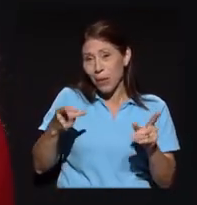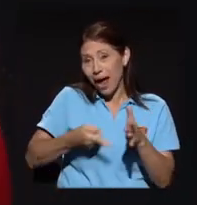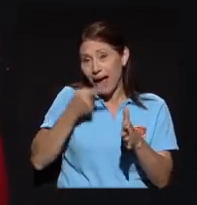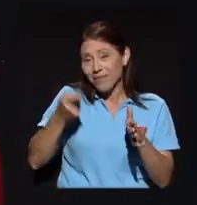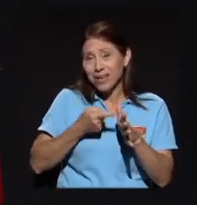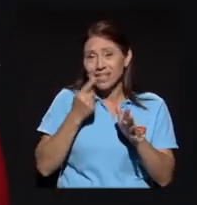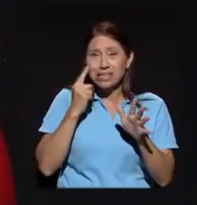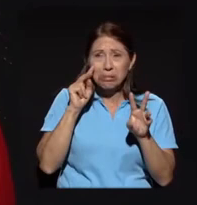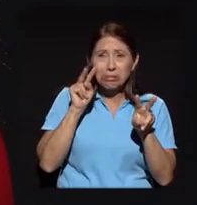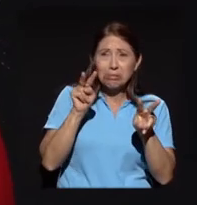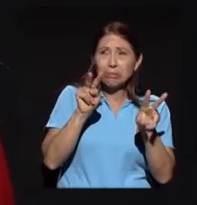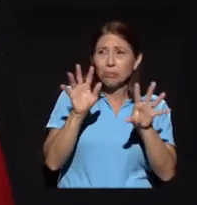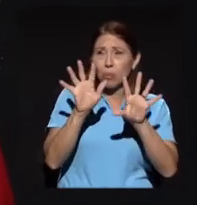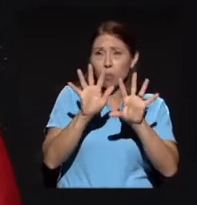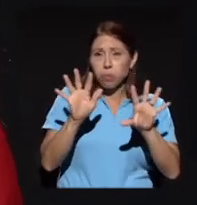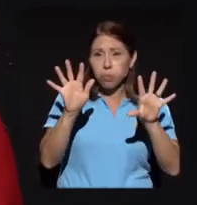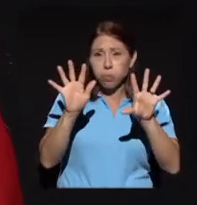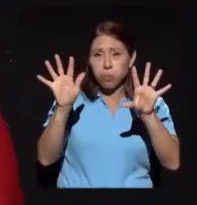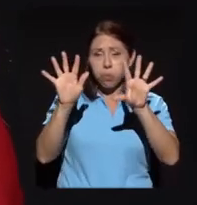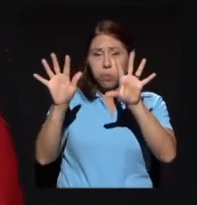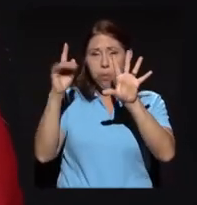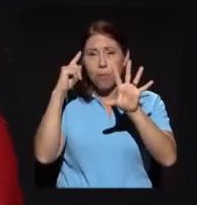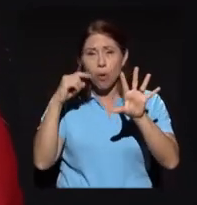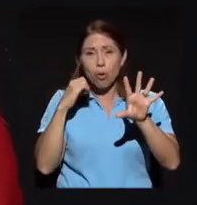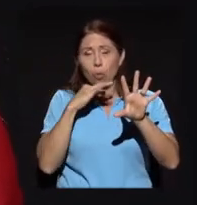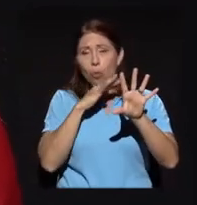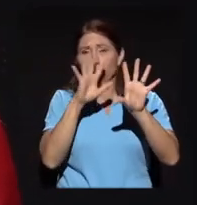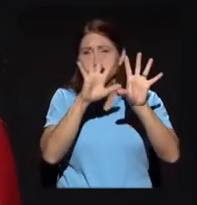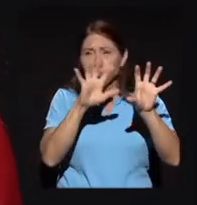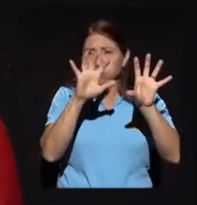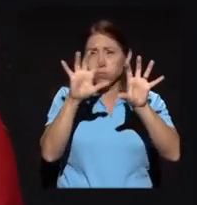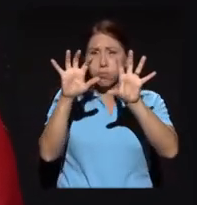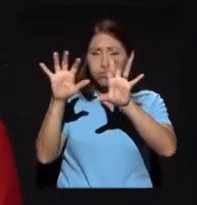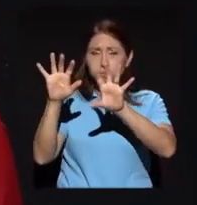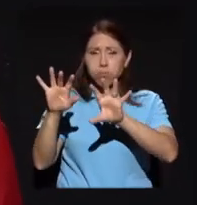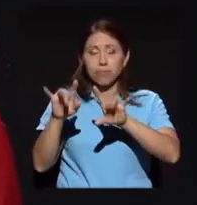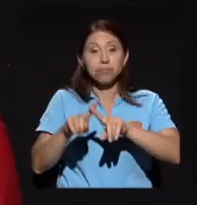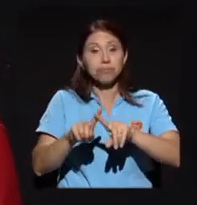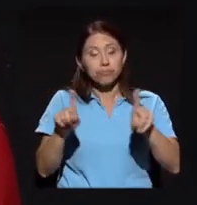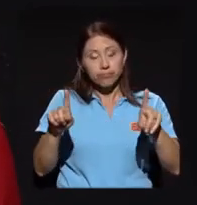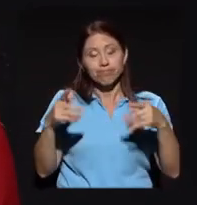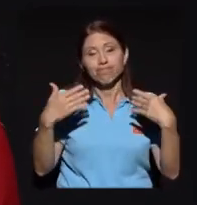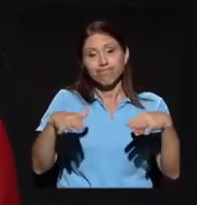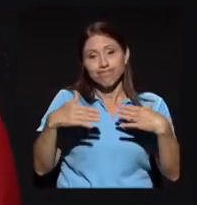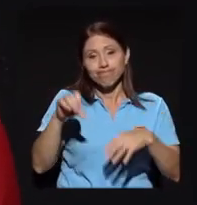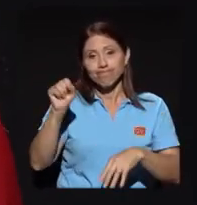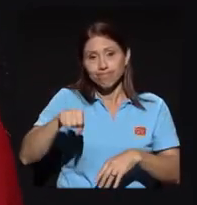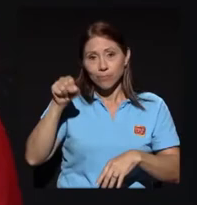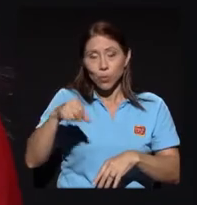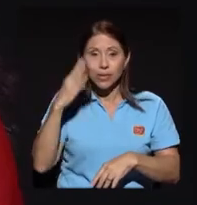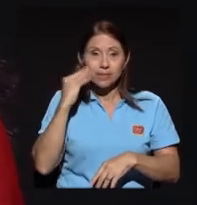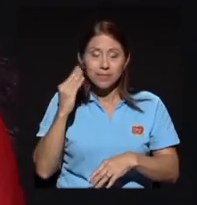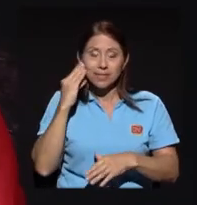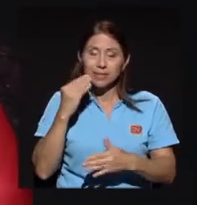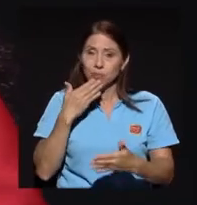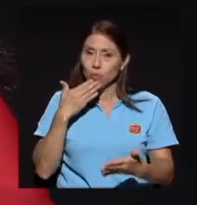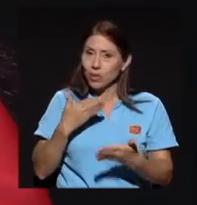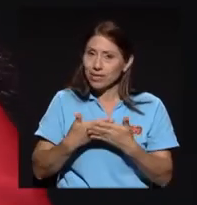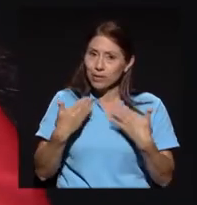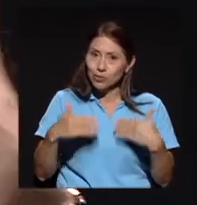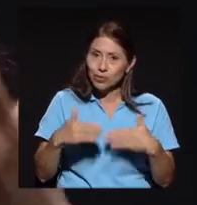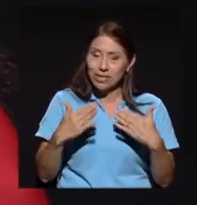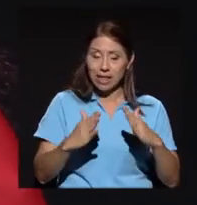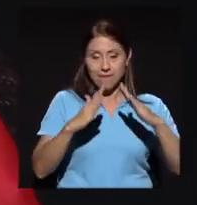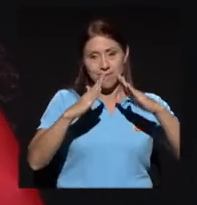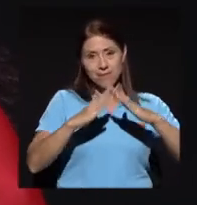precisamente también por ese smog. Pero sí, fue una experiencia muy enriquecedora vivir en una